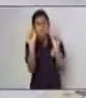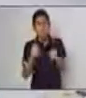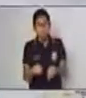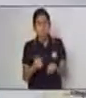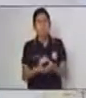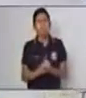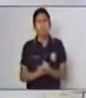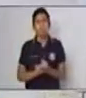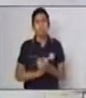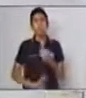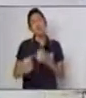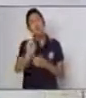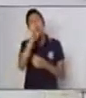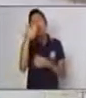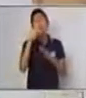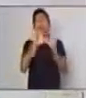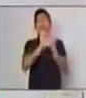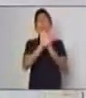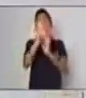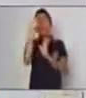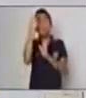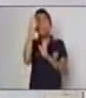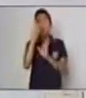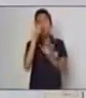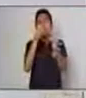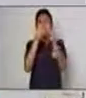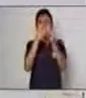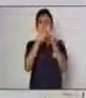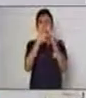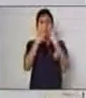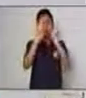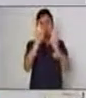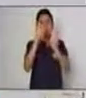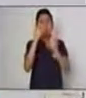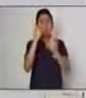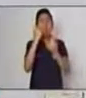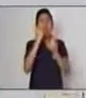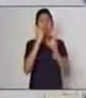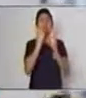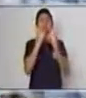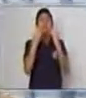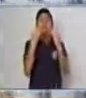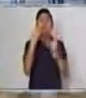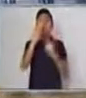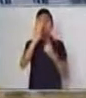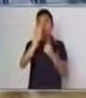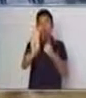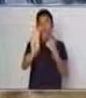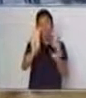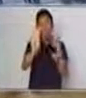Otros ejemplos de números primos son el número 3,